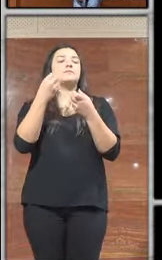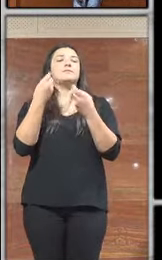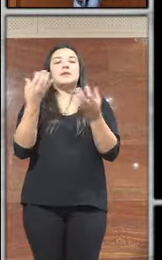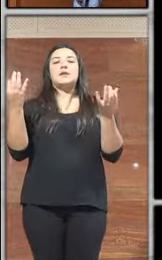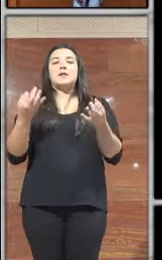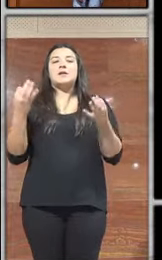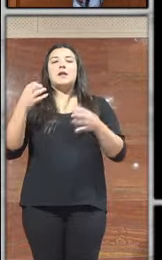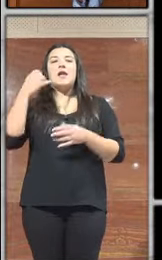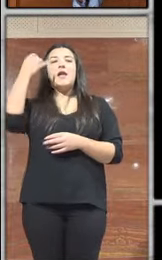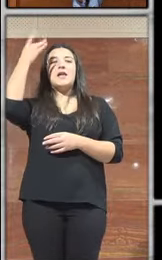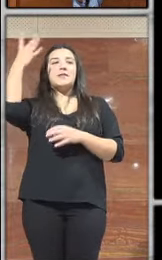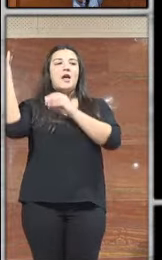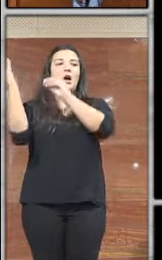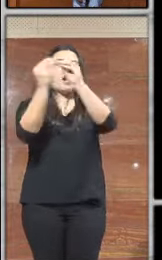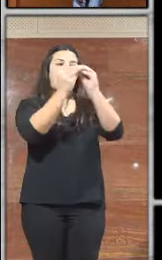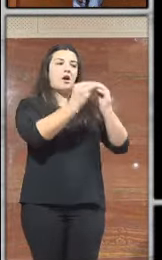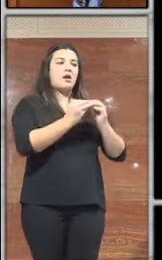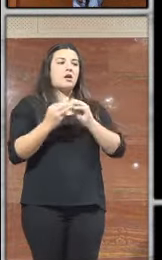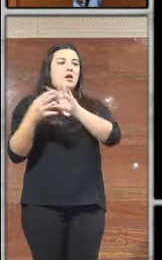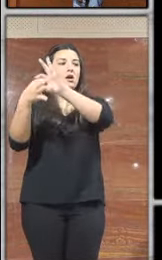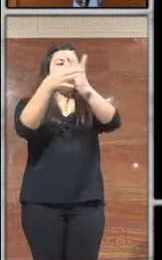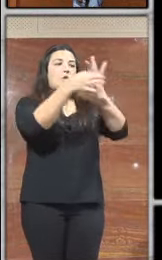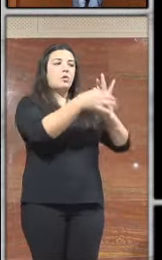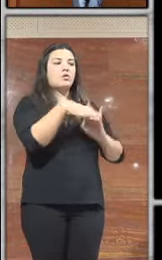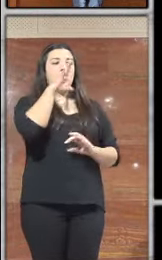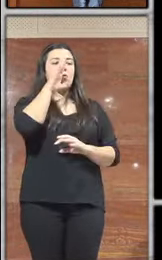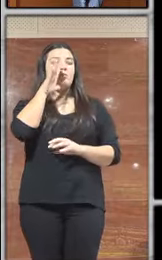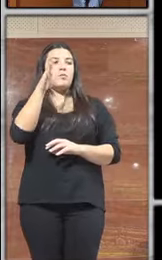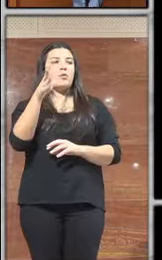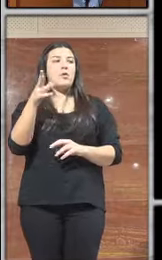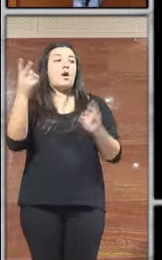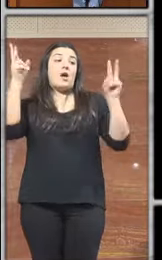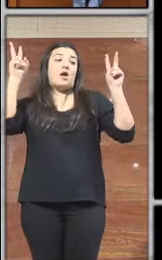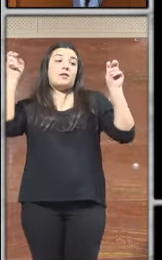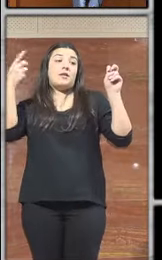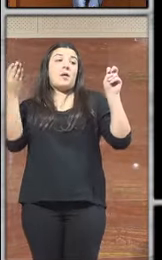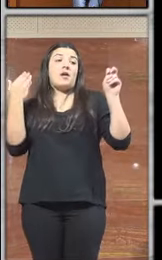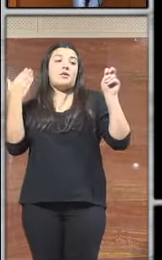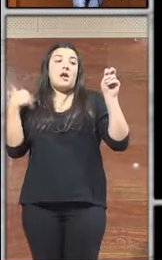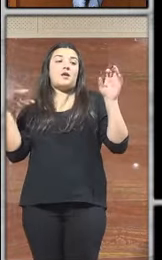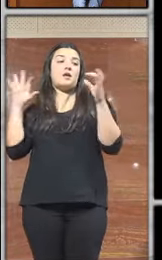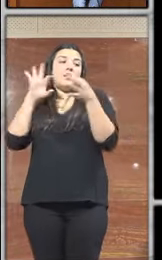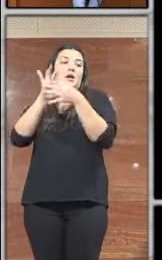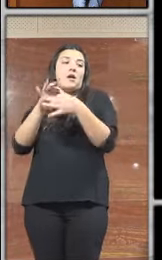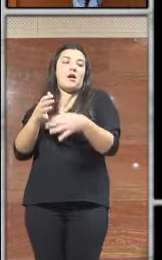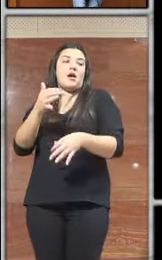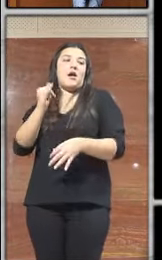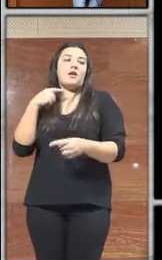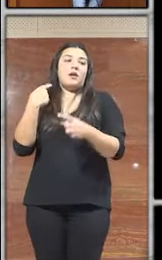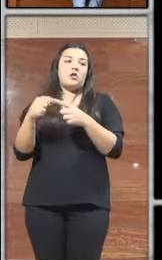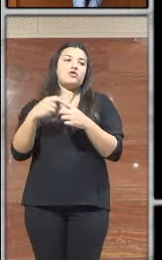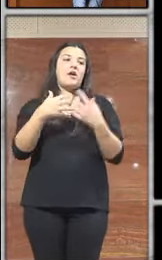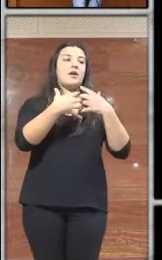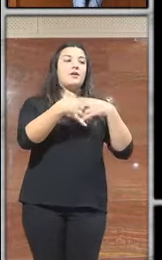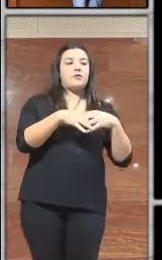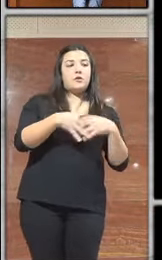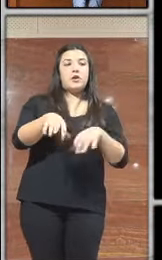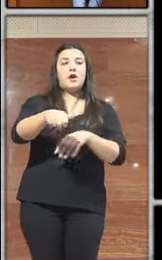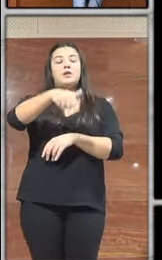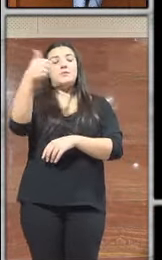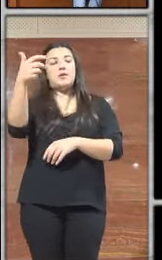como ideas de proyecto conjunto, porque tiene mucha relación con lo que estamos viendo, cosas que ya están funcionando y demás. Mirad,